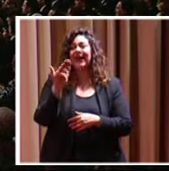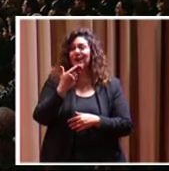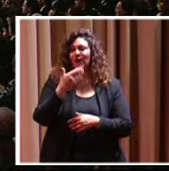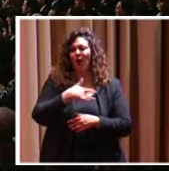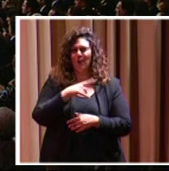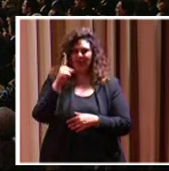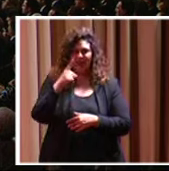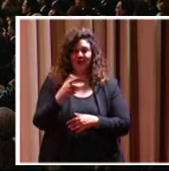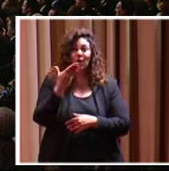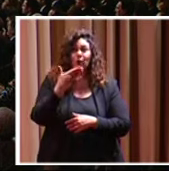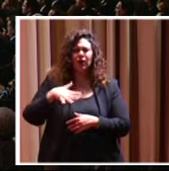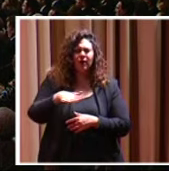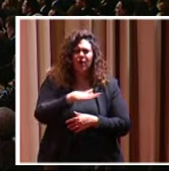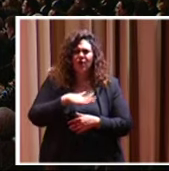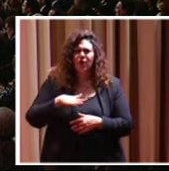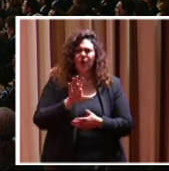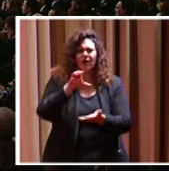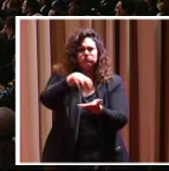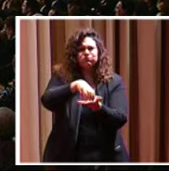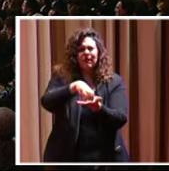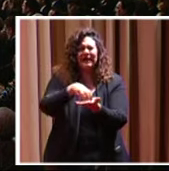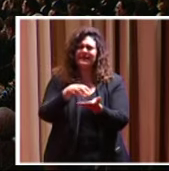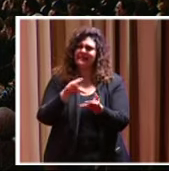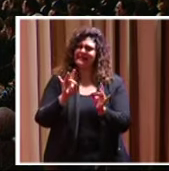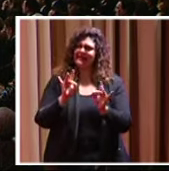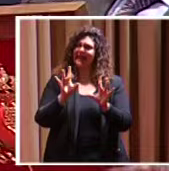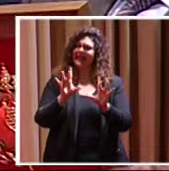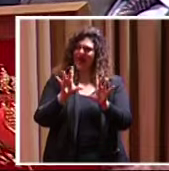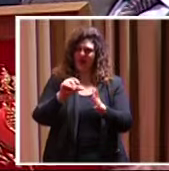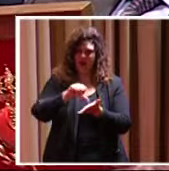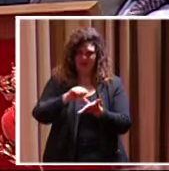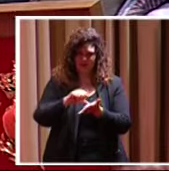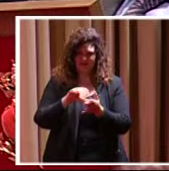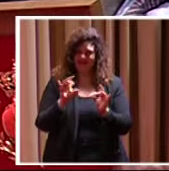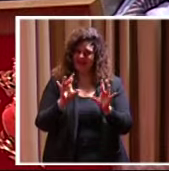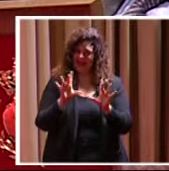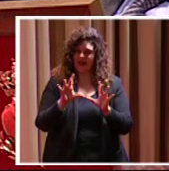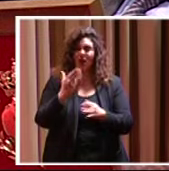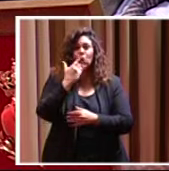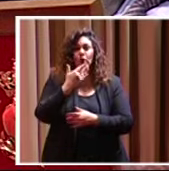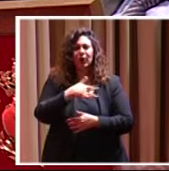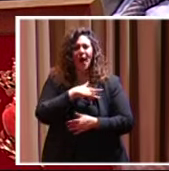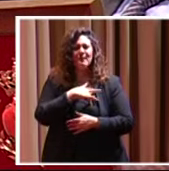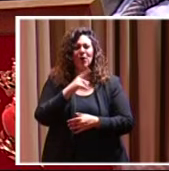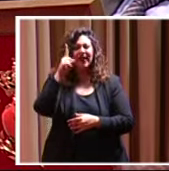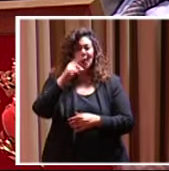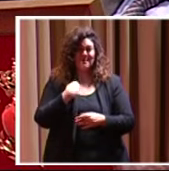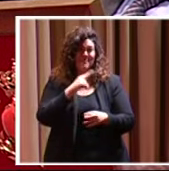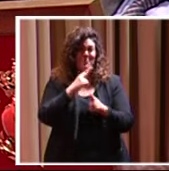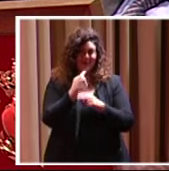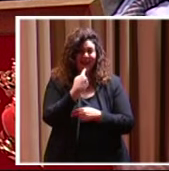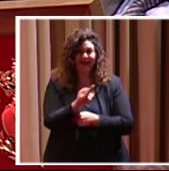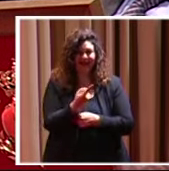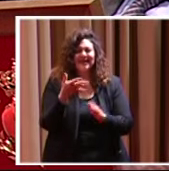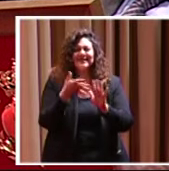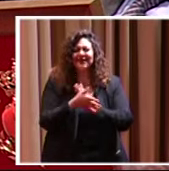está situado en una zona muy delicada de nuestra ciudad. Colegio Amor de Dios, su nombre lo indica, hace ese